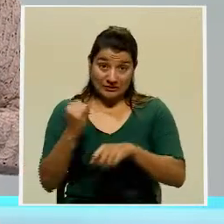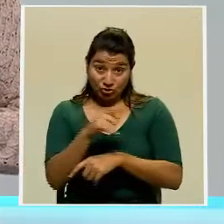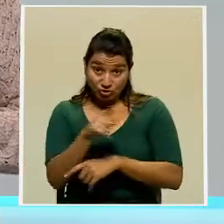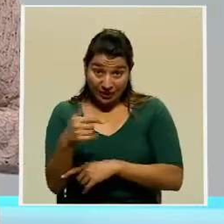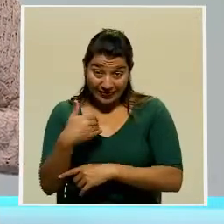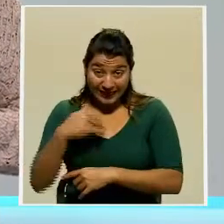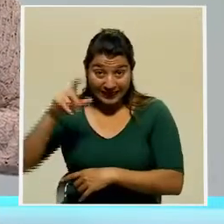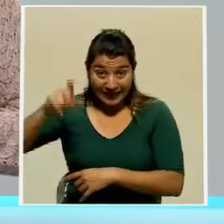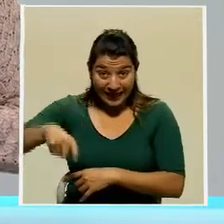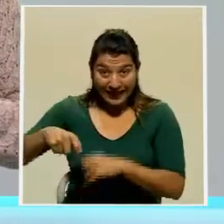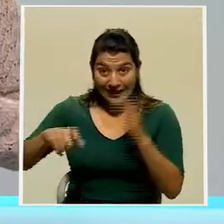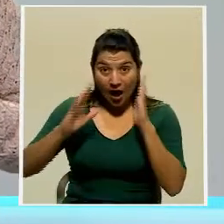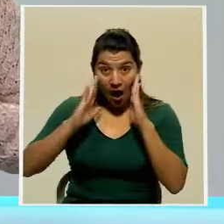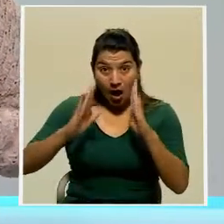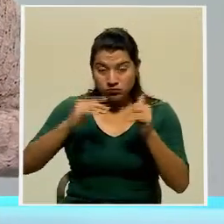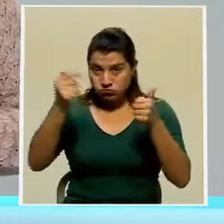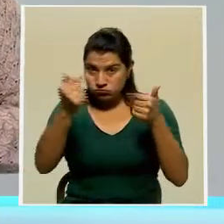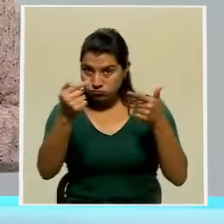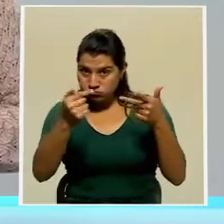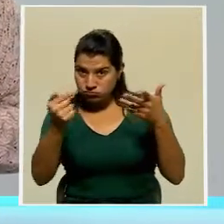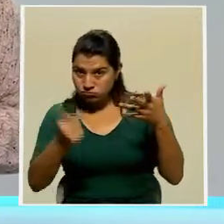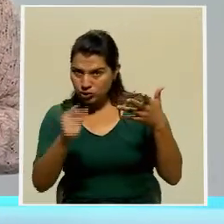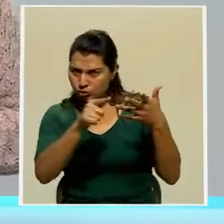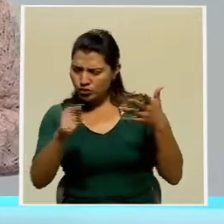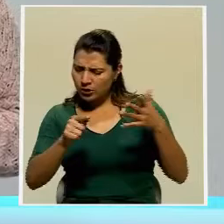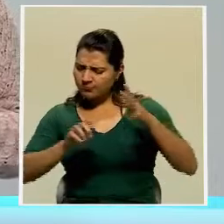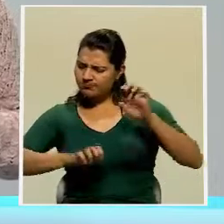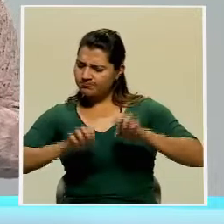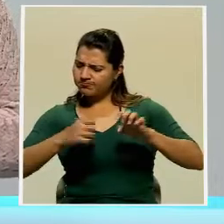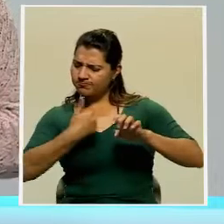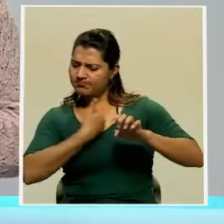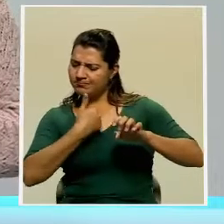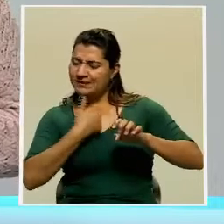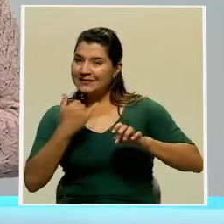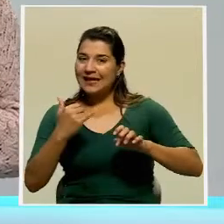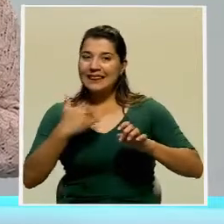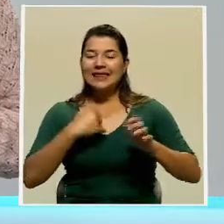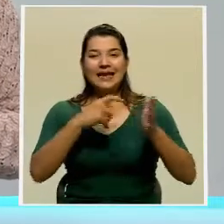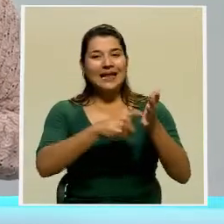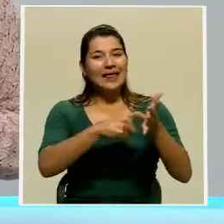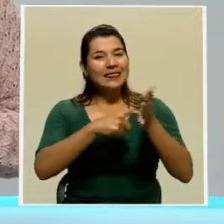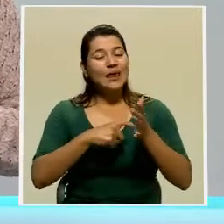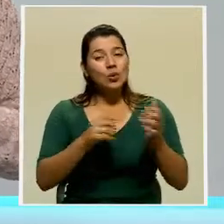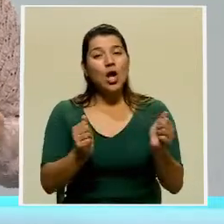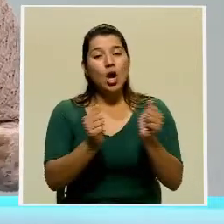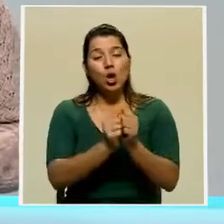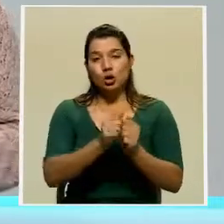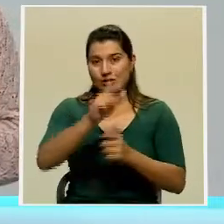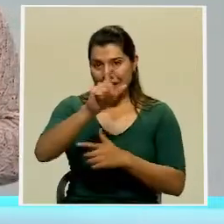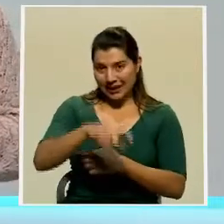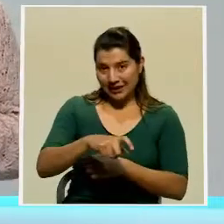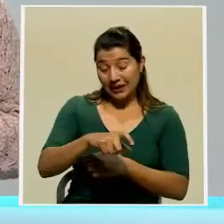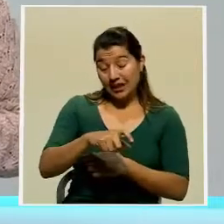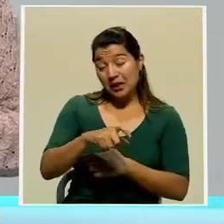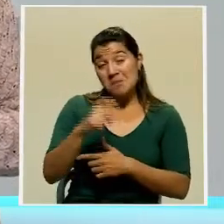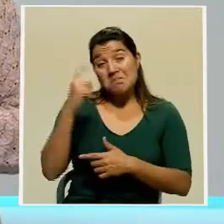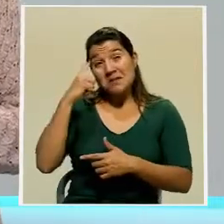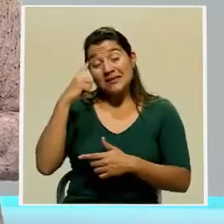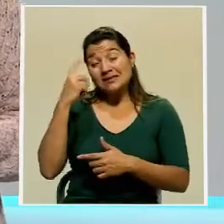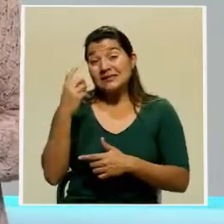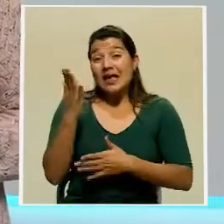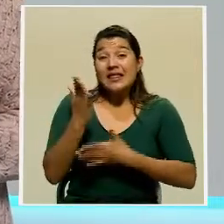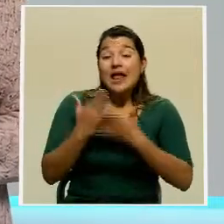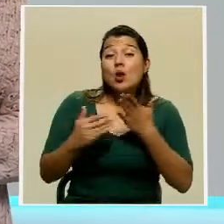cuenta todos estos puntos y valore también si usted tiene alguna deuda con esta tarjeta, pues de alguna manera